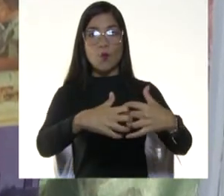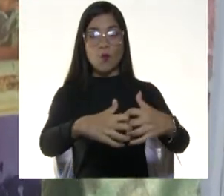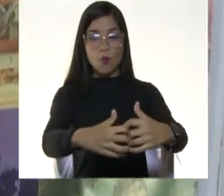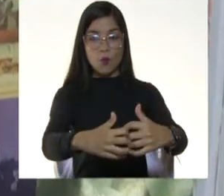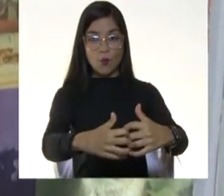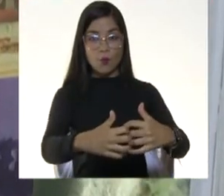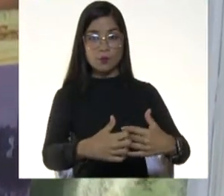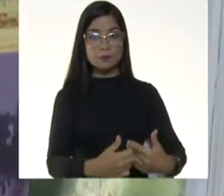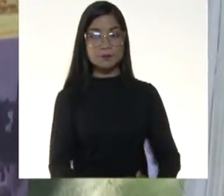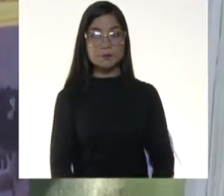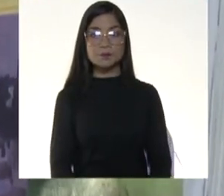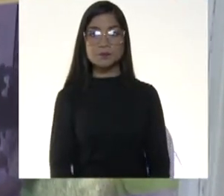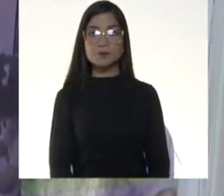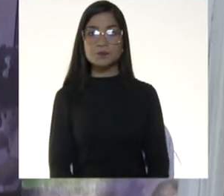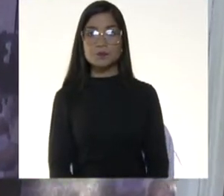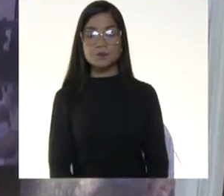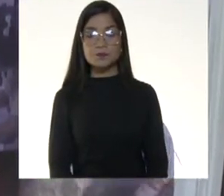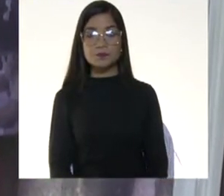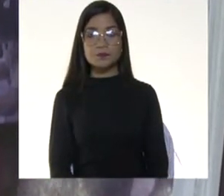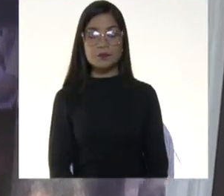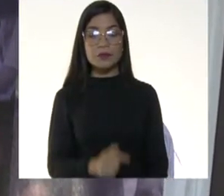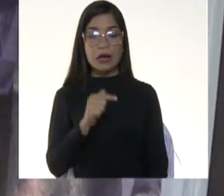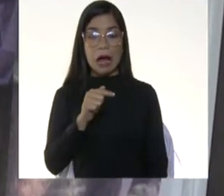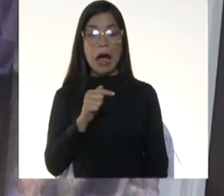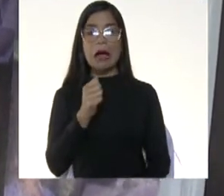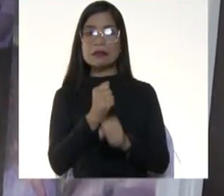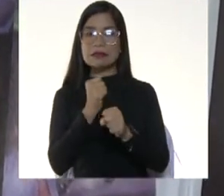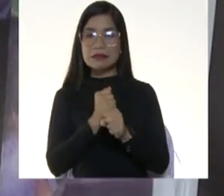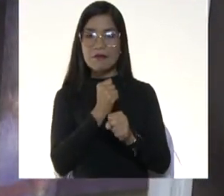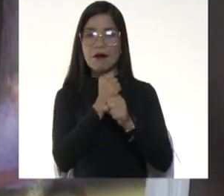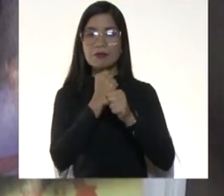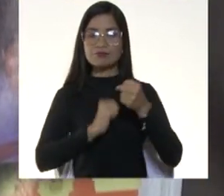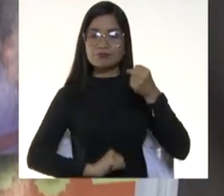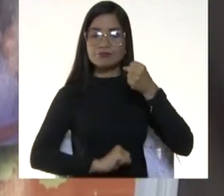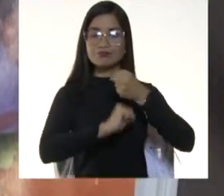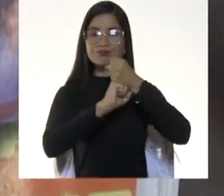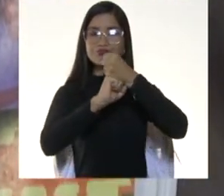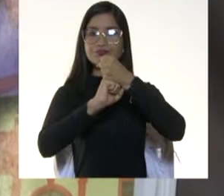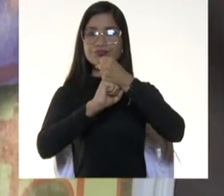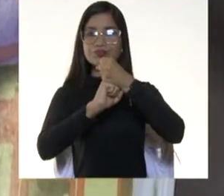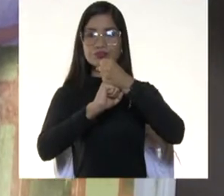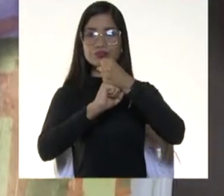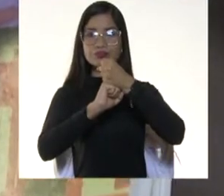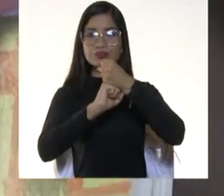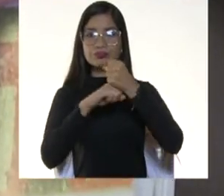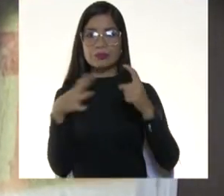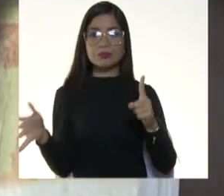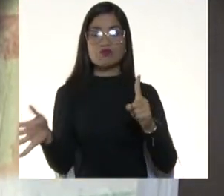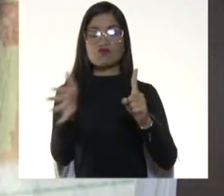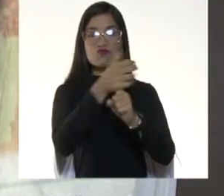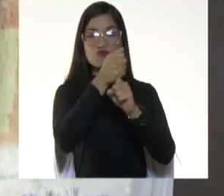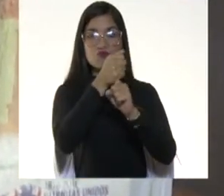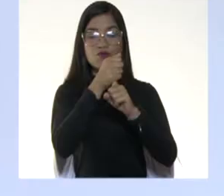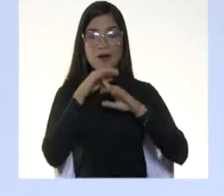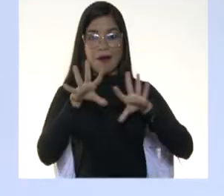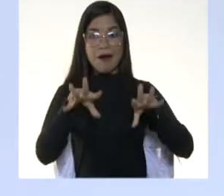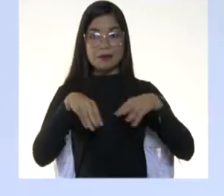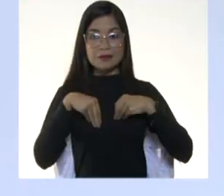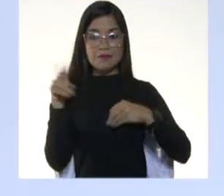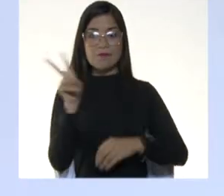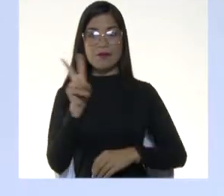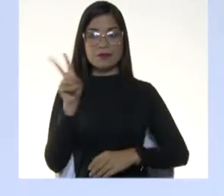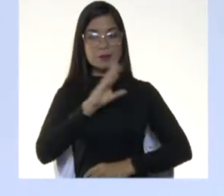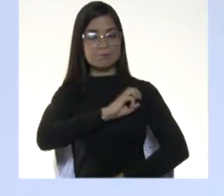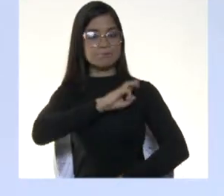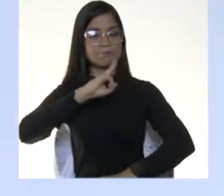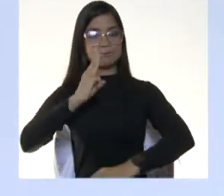trabajando en función de generar el anclaje para lograr asumir lo que es la Venezuela